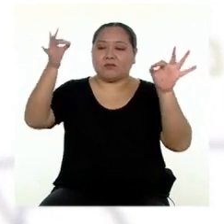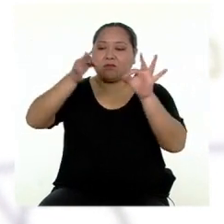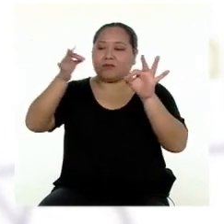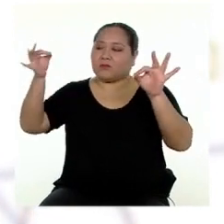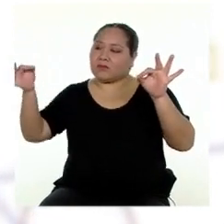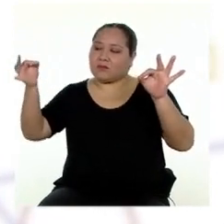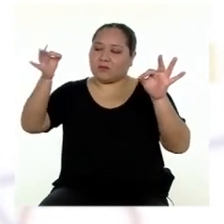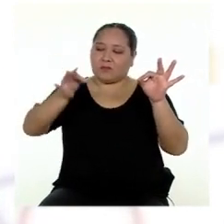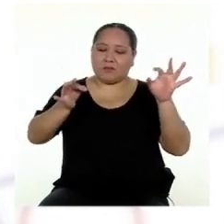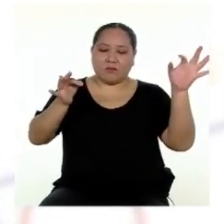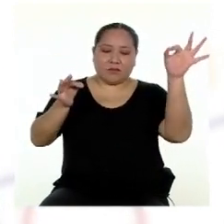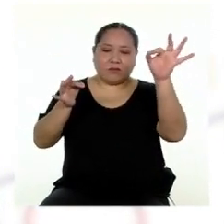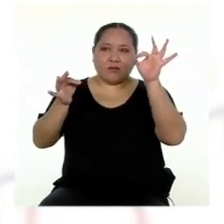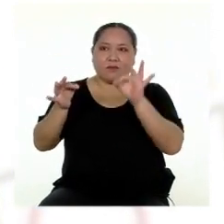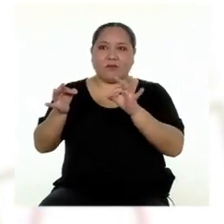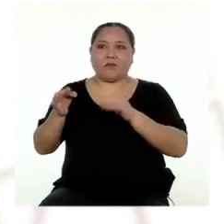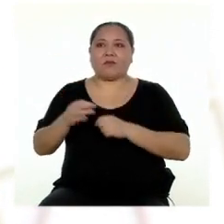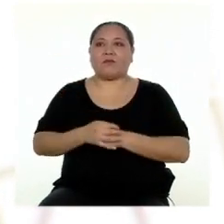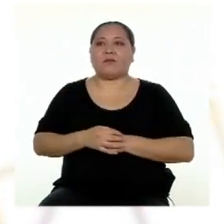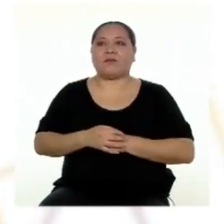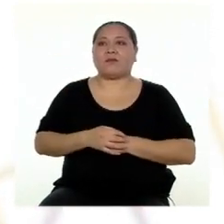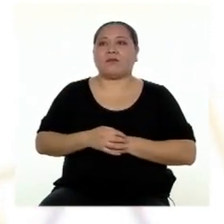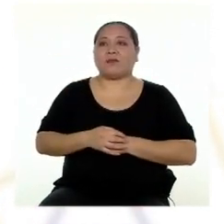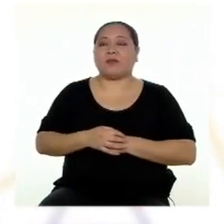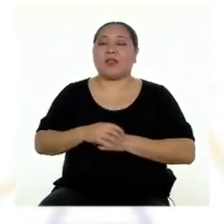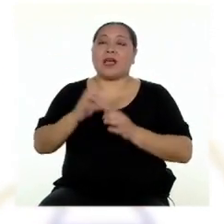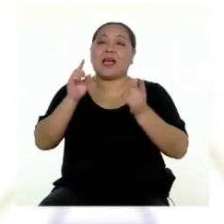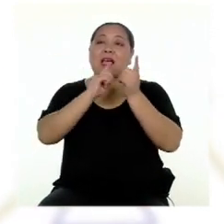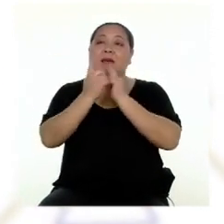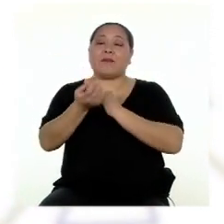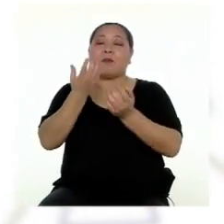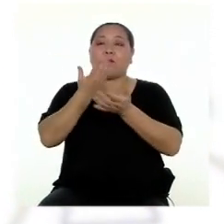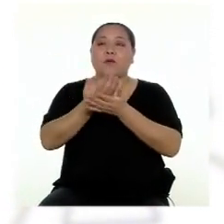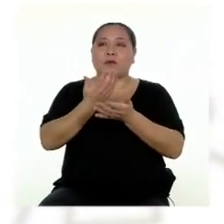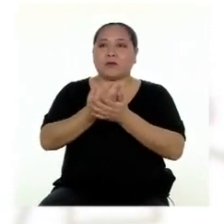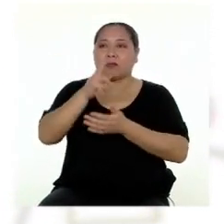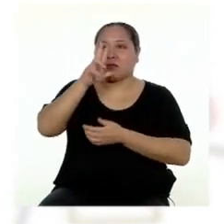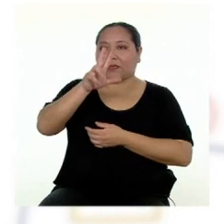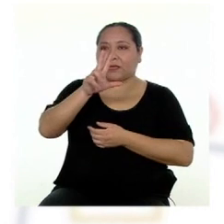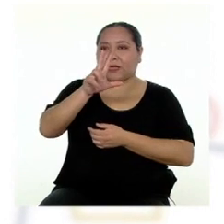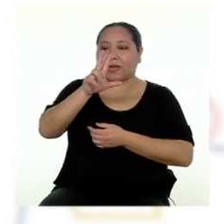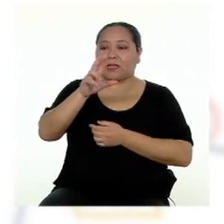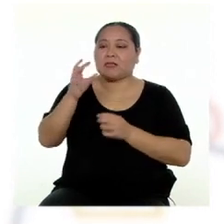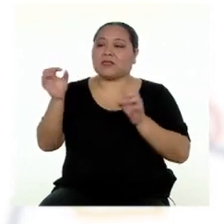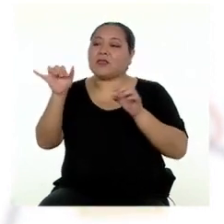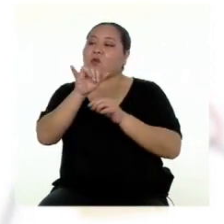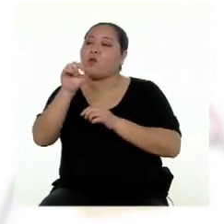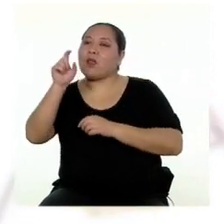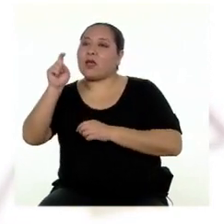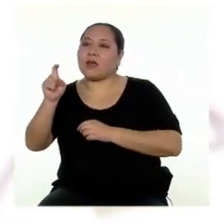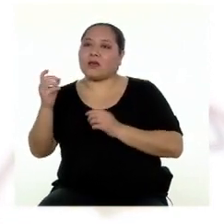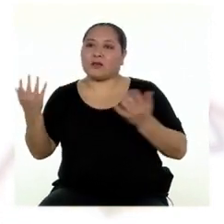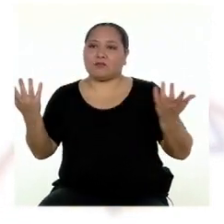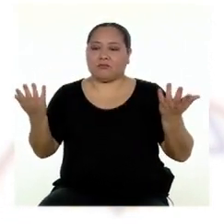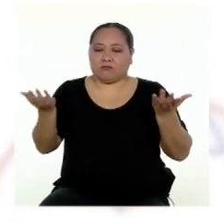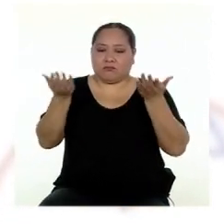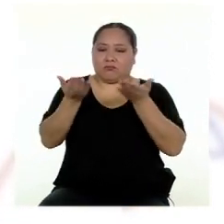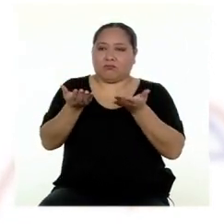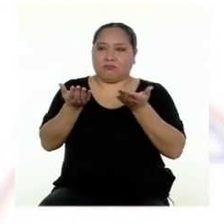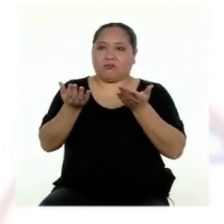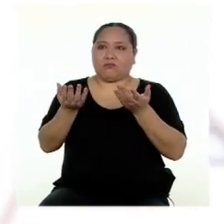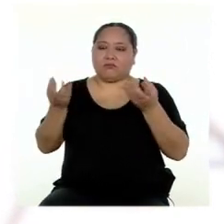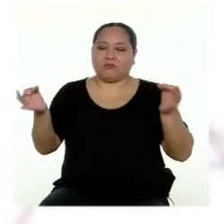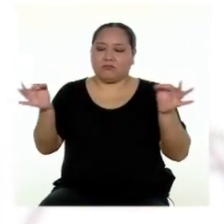nuestra x por 3, nuestro valor inicial, el resultado es conforme. Las propiedades parecen ser muy útiles